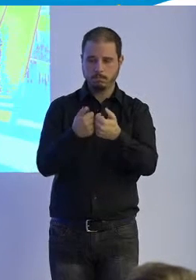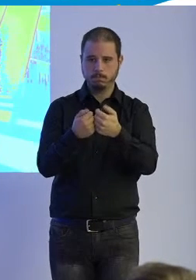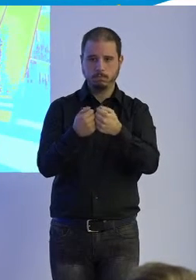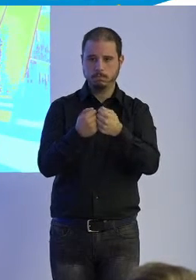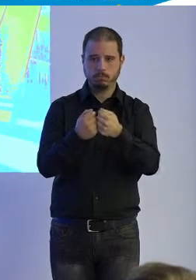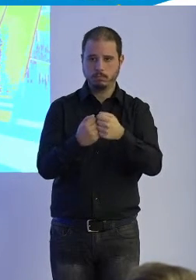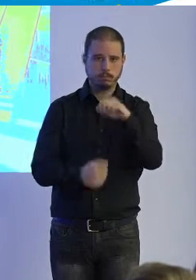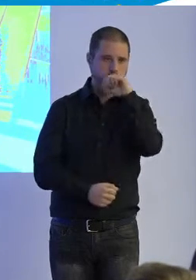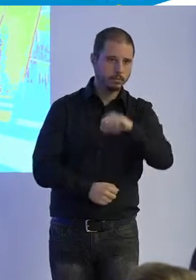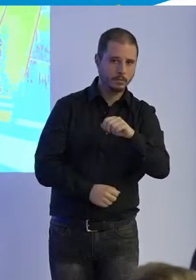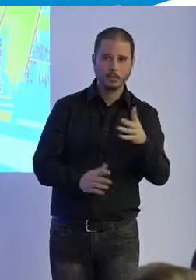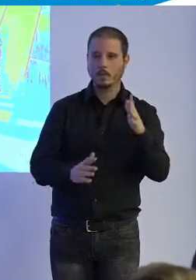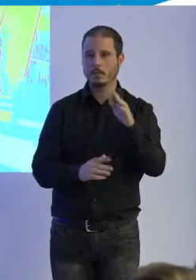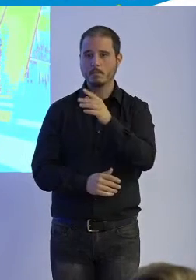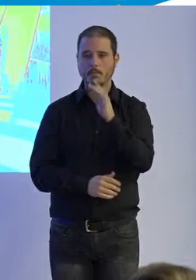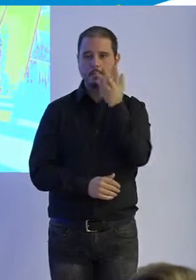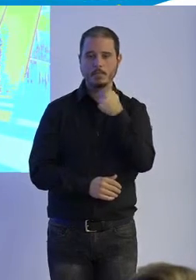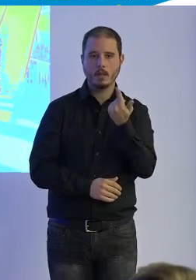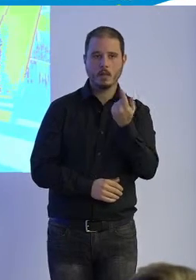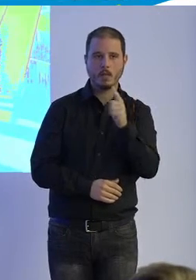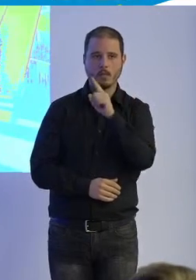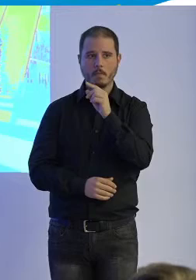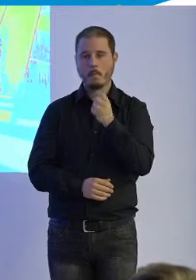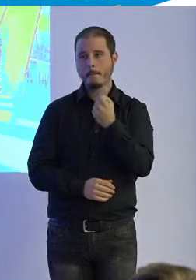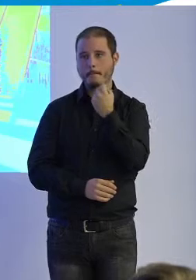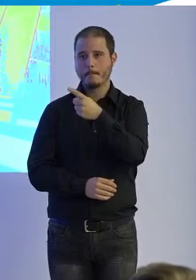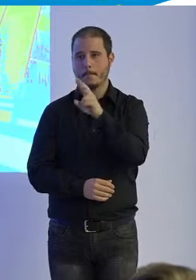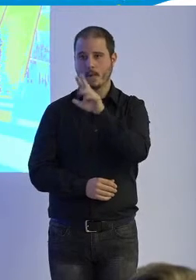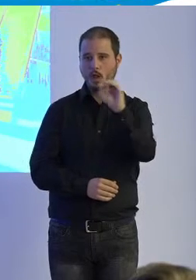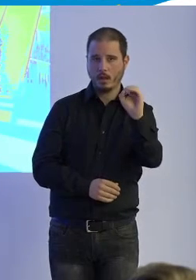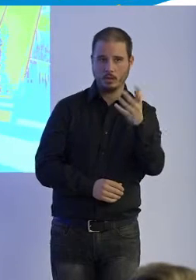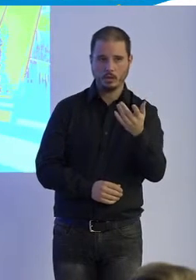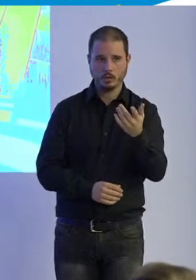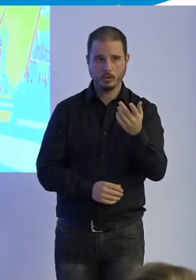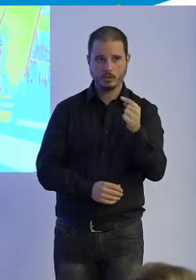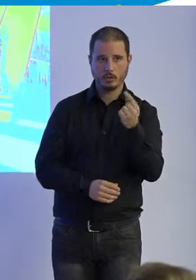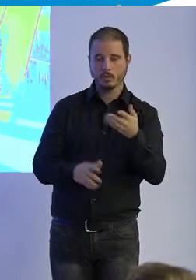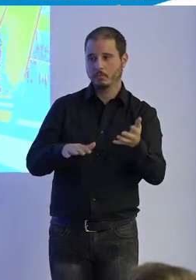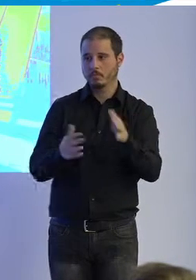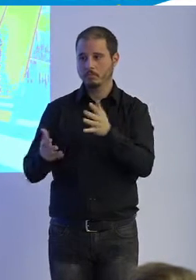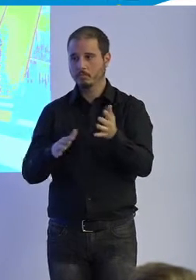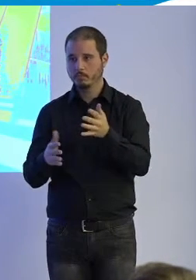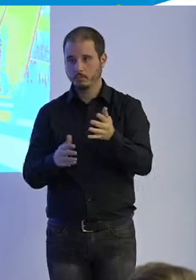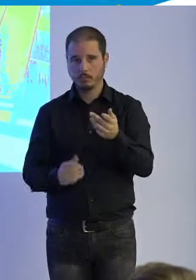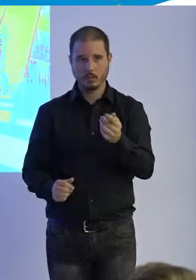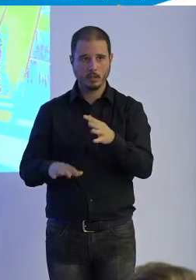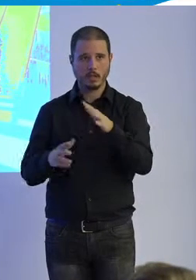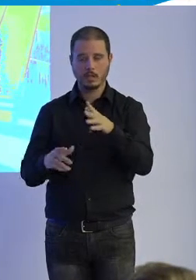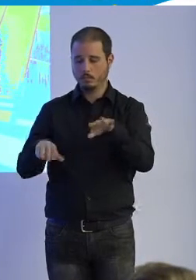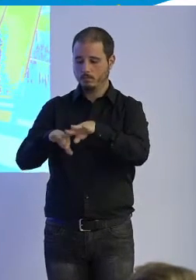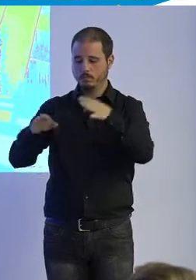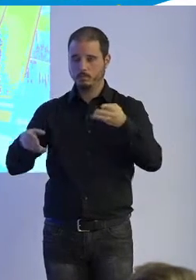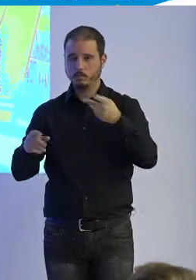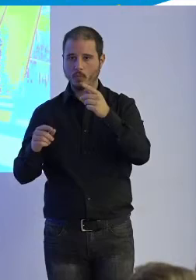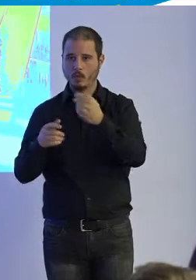está en los 1.200, 1.300, con lo cual una estación estándar va a estar alrededor de los 1.500, 1.700. Entonces estamos hablando ya